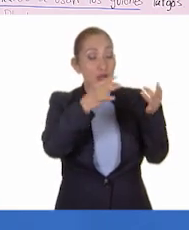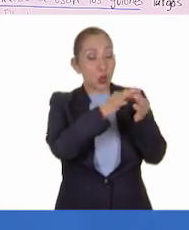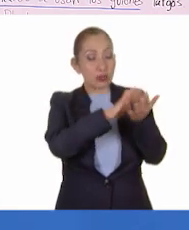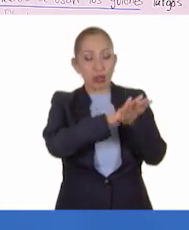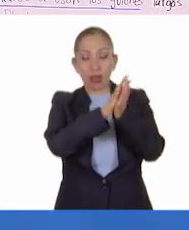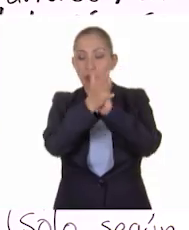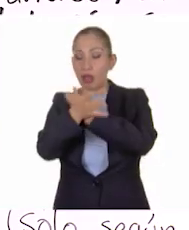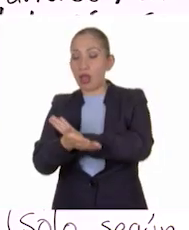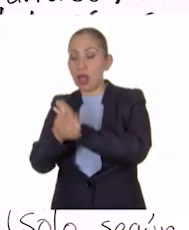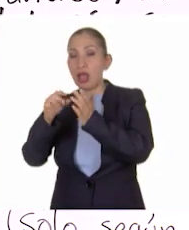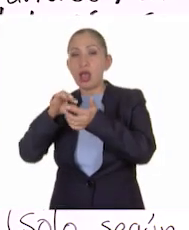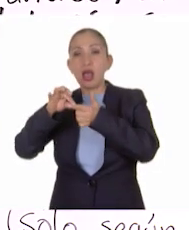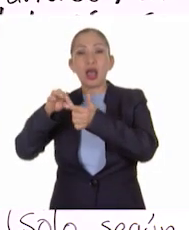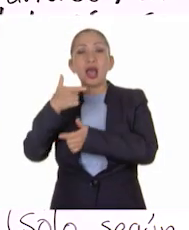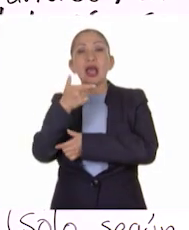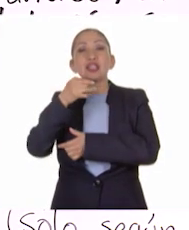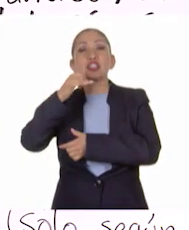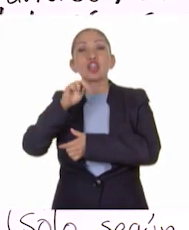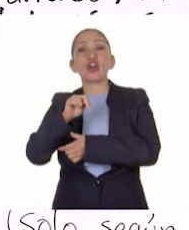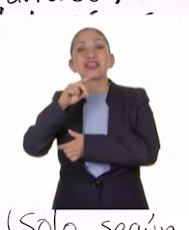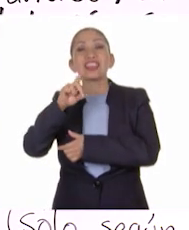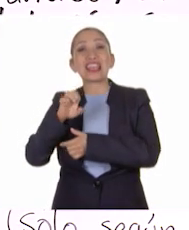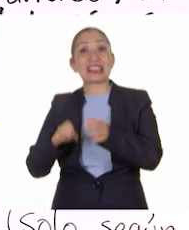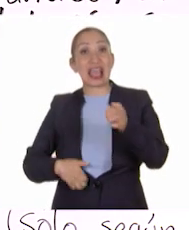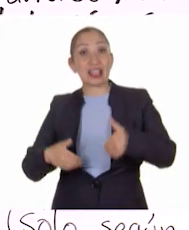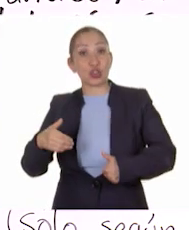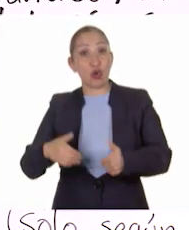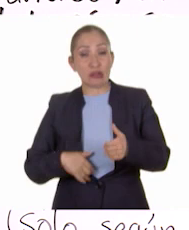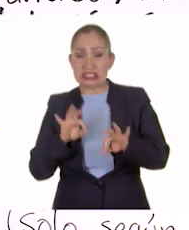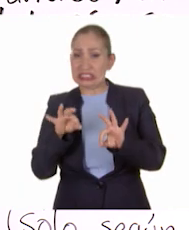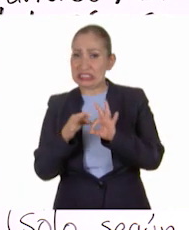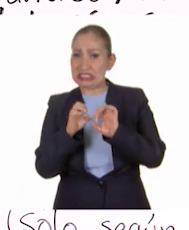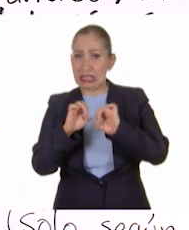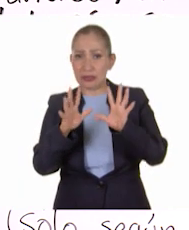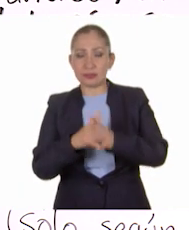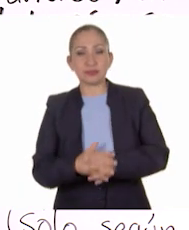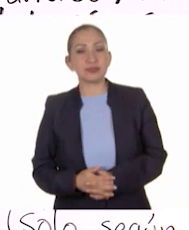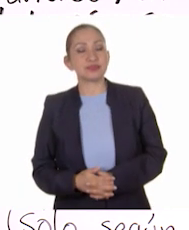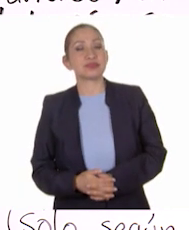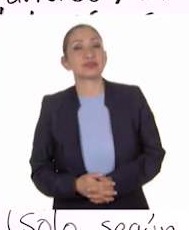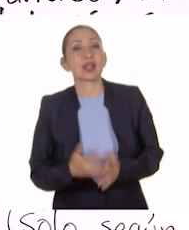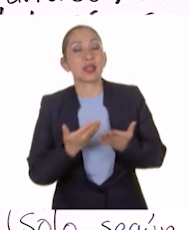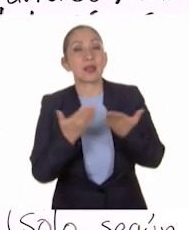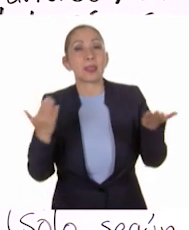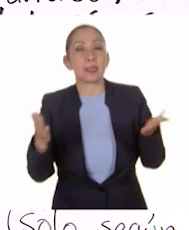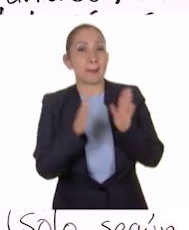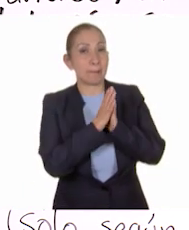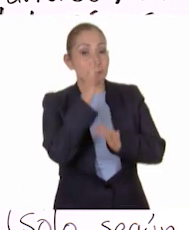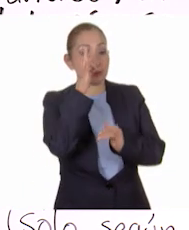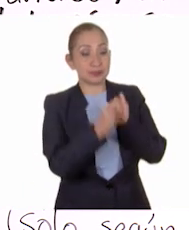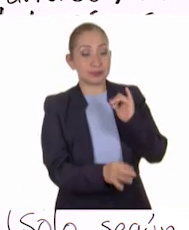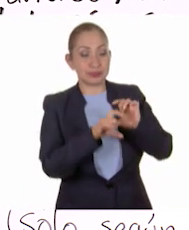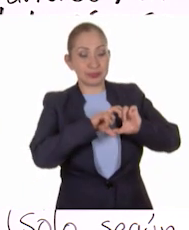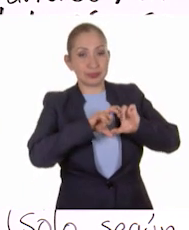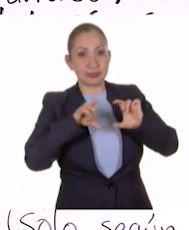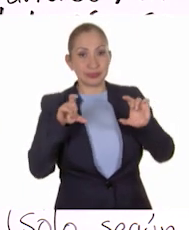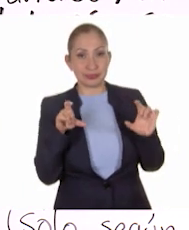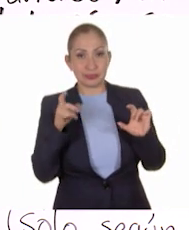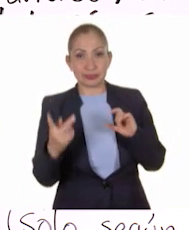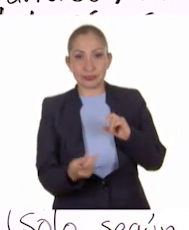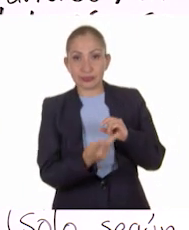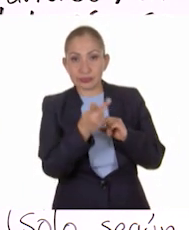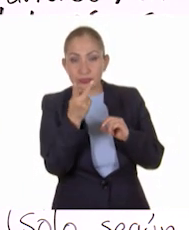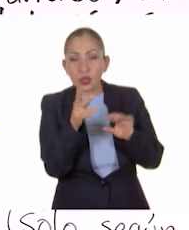cuento a un guión teatral. Entonces, todo esto debe de quedar muy preciso. Y pues ahora, María, por fin llegamos a nuestra última